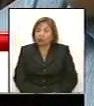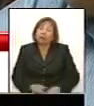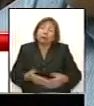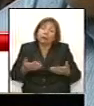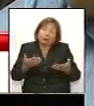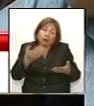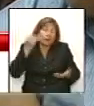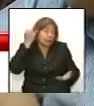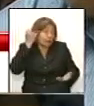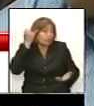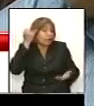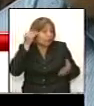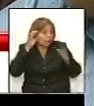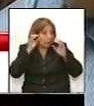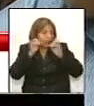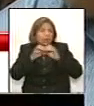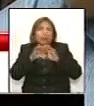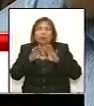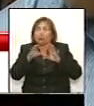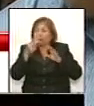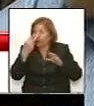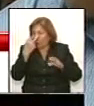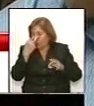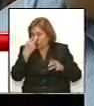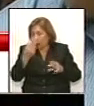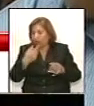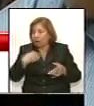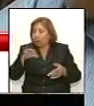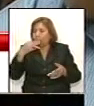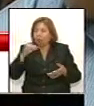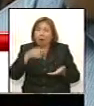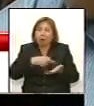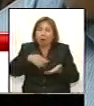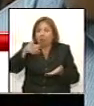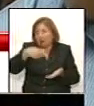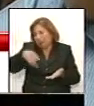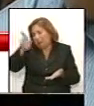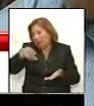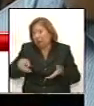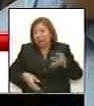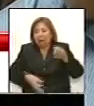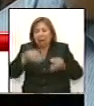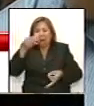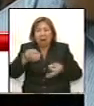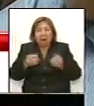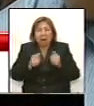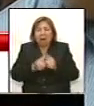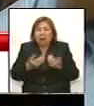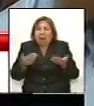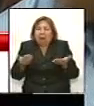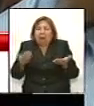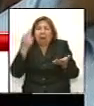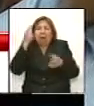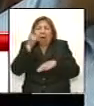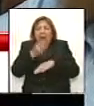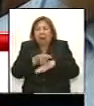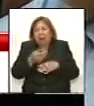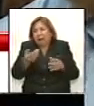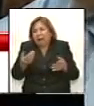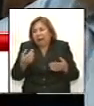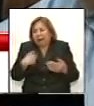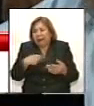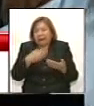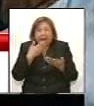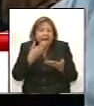irme con ideas claras. Nosotros en ese caso siempre lo mandamos, en ese caso, que vaya al juzgado, que vaya en este caso para que haga la denuncia, ¿no? Es